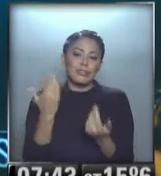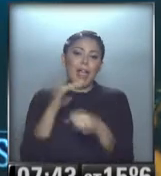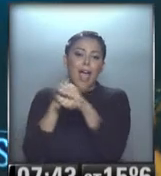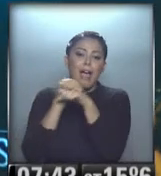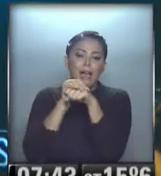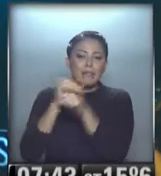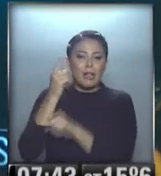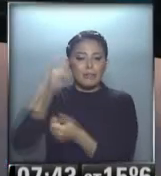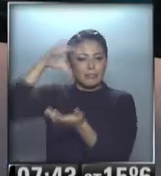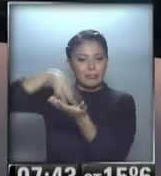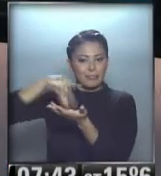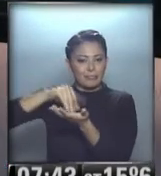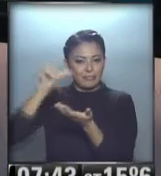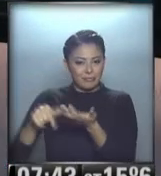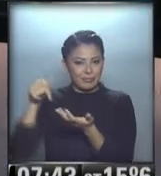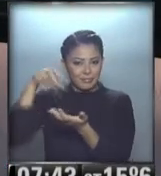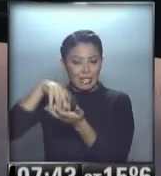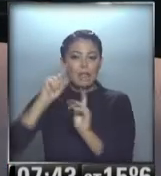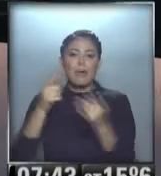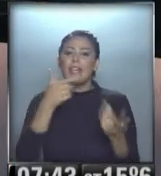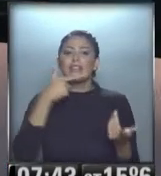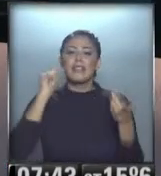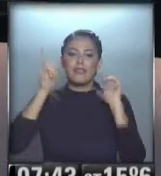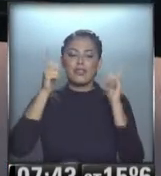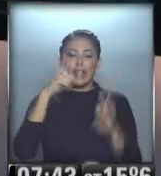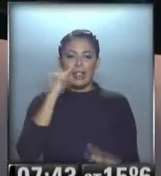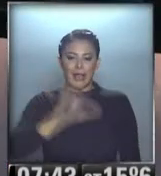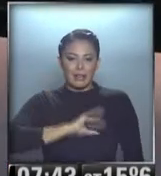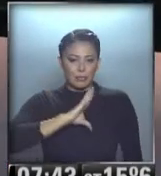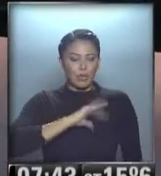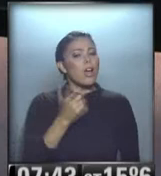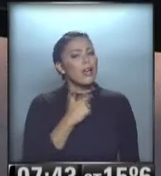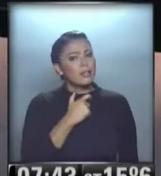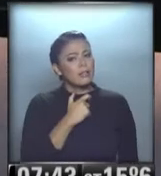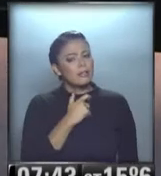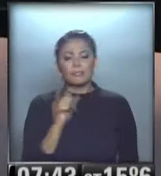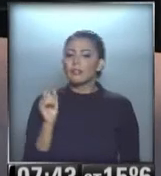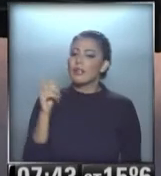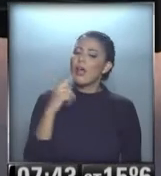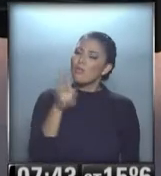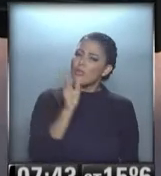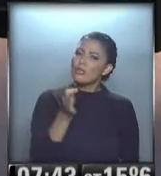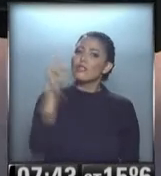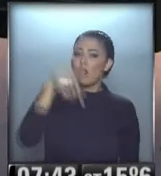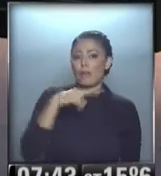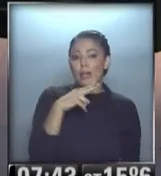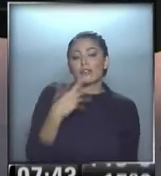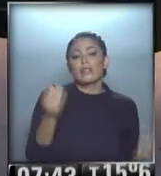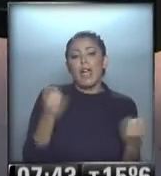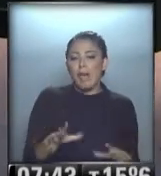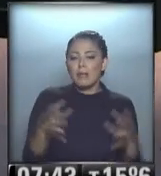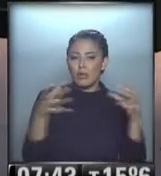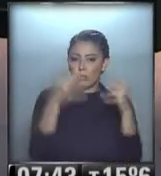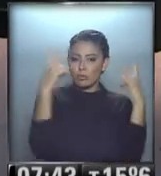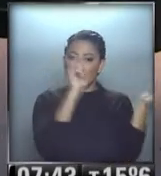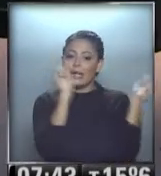la Antártida también para disfrutar este Día de los Enamorados. ¿Qué te parece, Cari? Vos sabés que como hoy es viernes, comienza el recambio